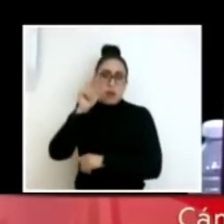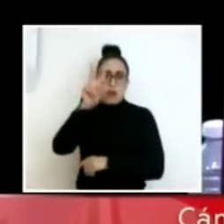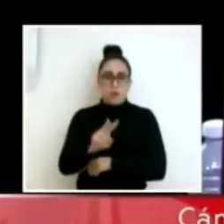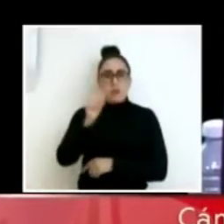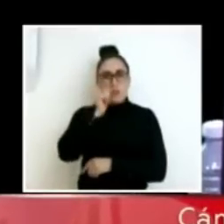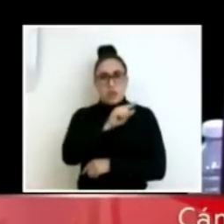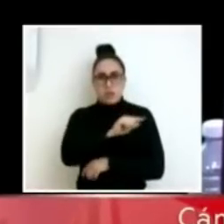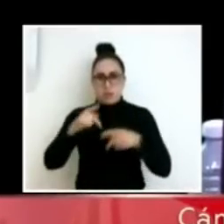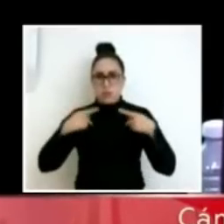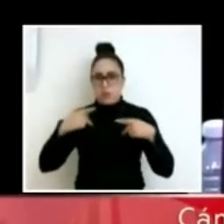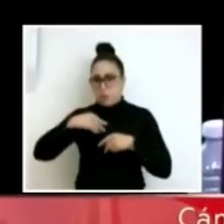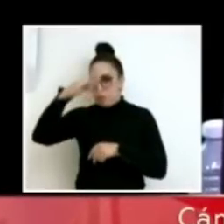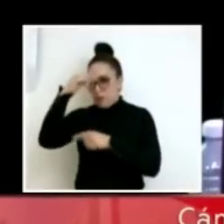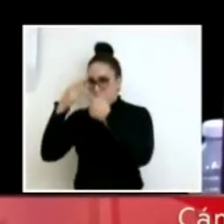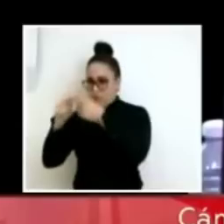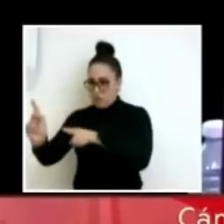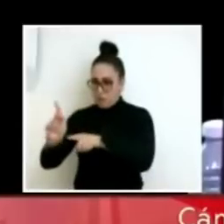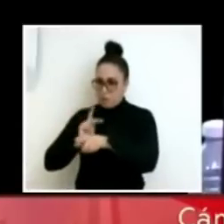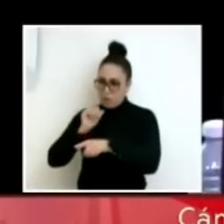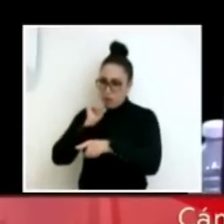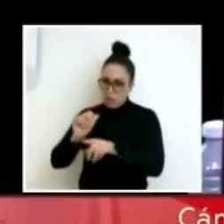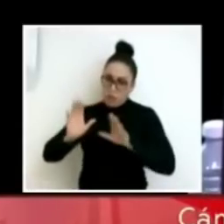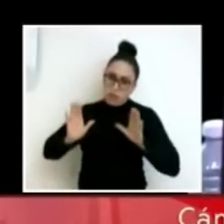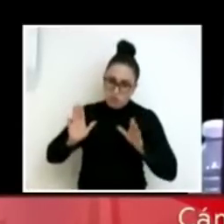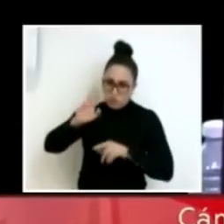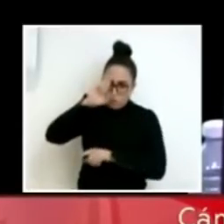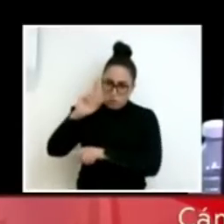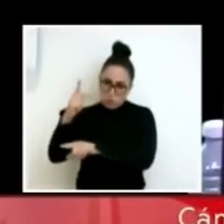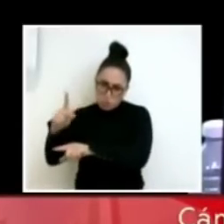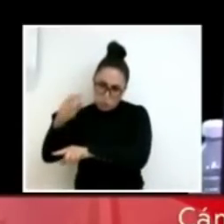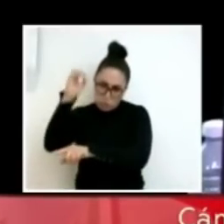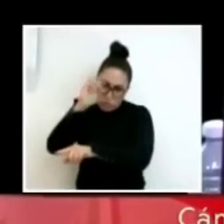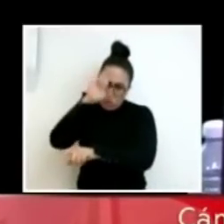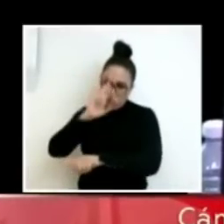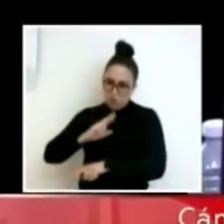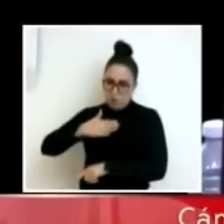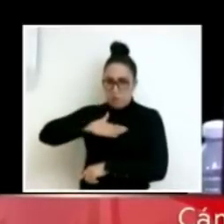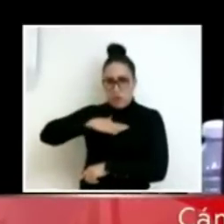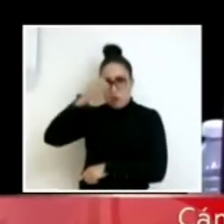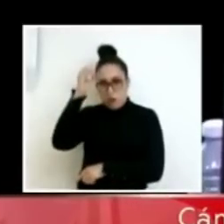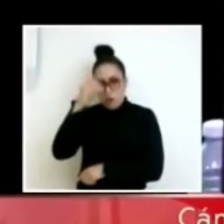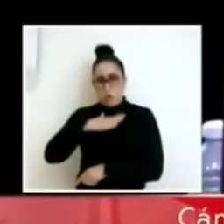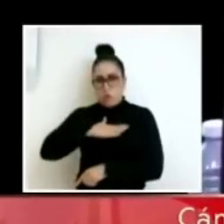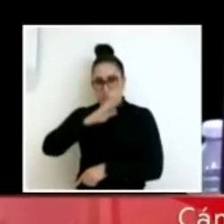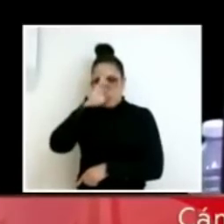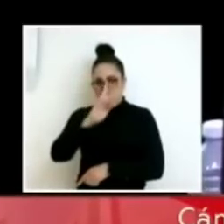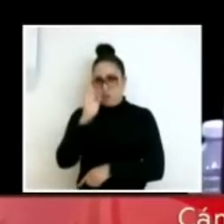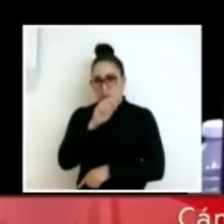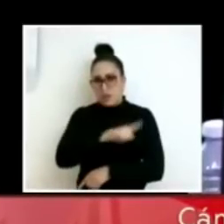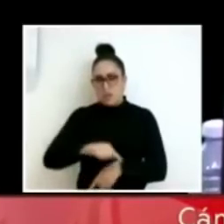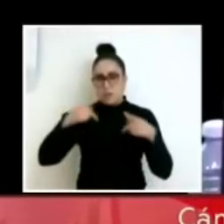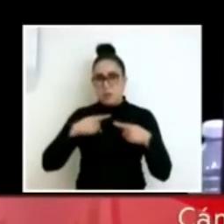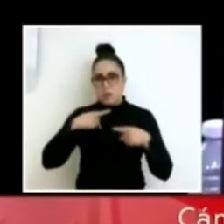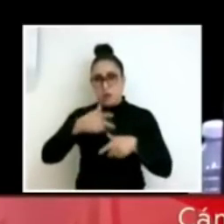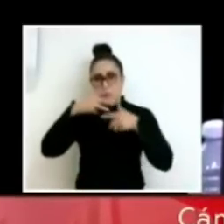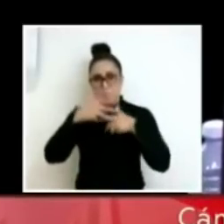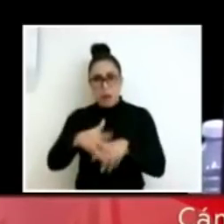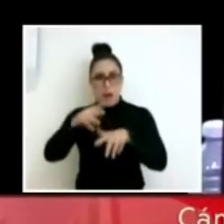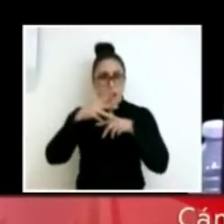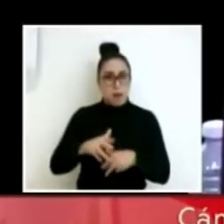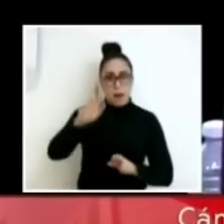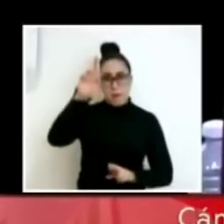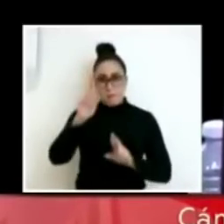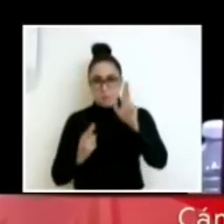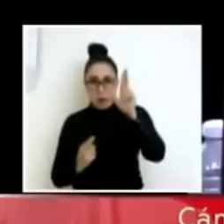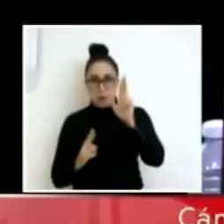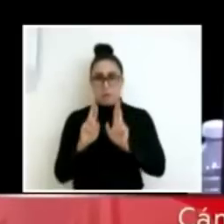piensan diferente a nosotros y a nosotras. Respetamos la manifestación y la protesta porque de ahí venimos, porque nosotros